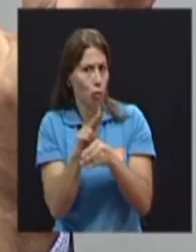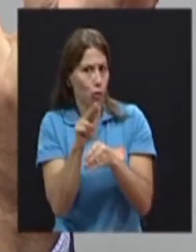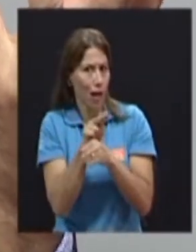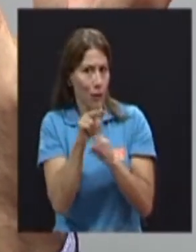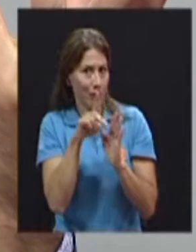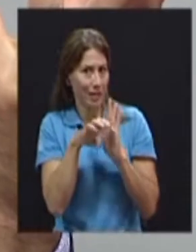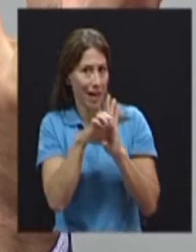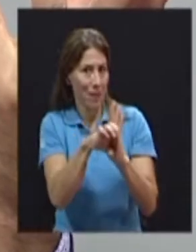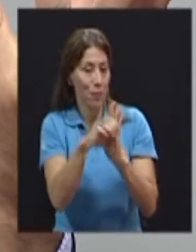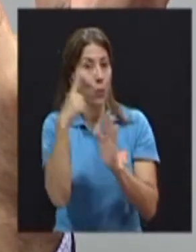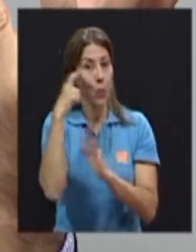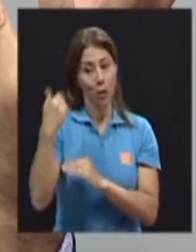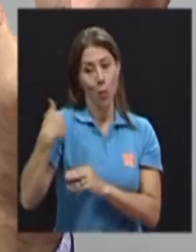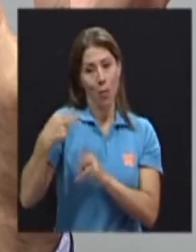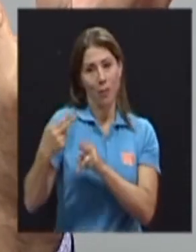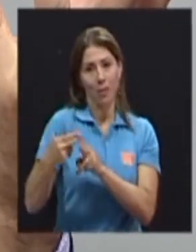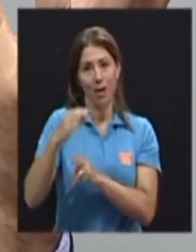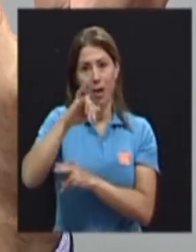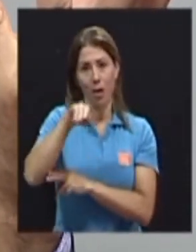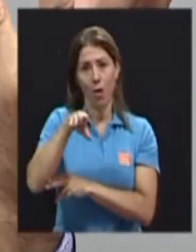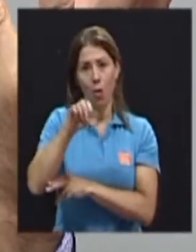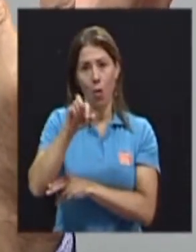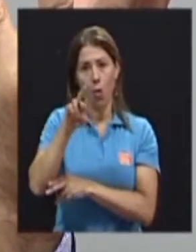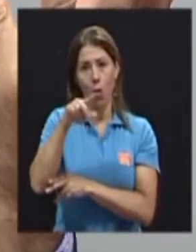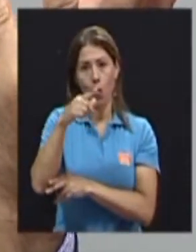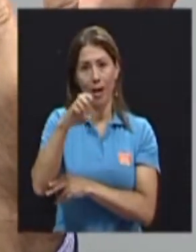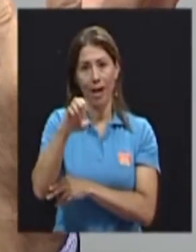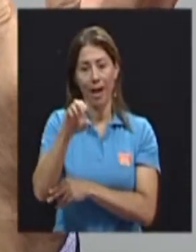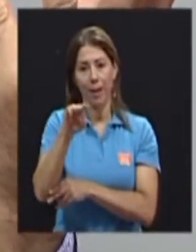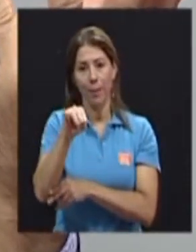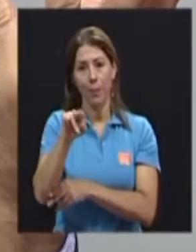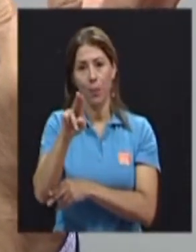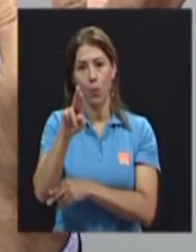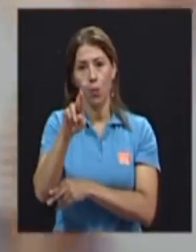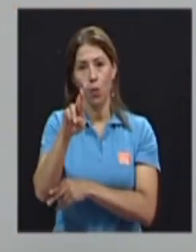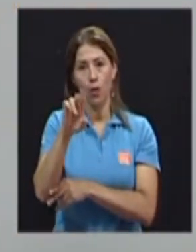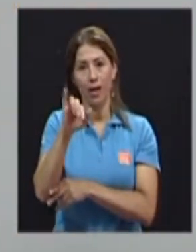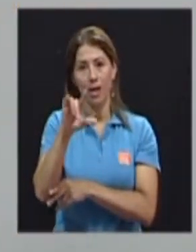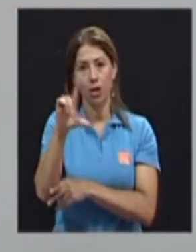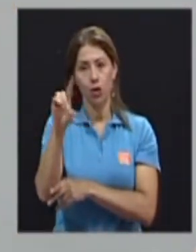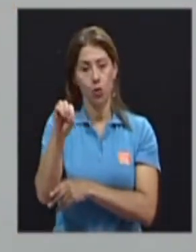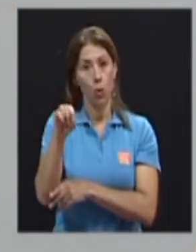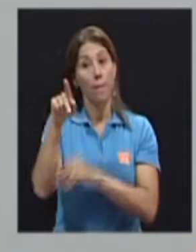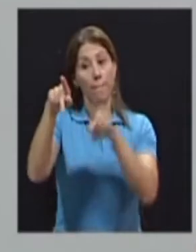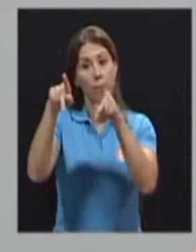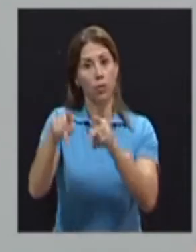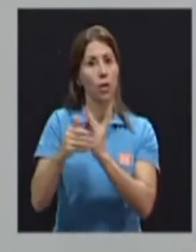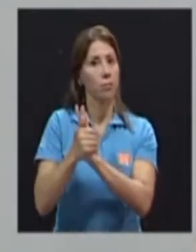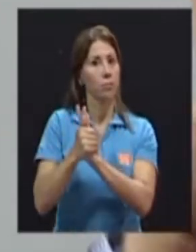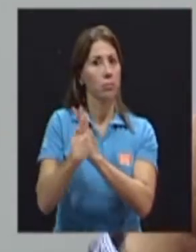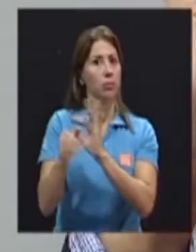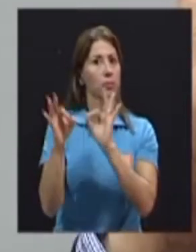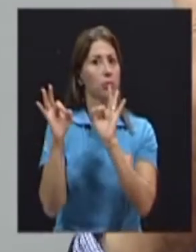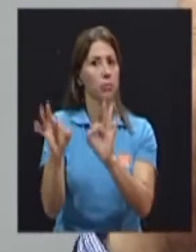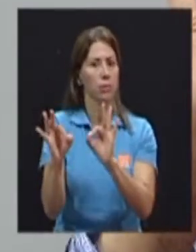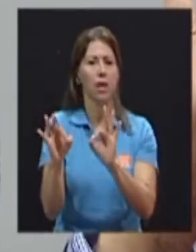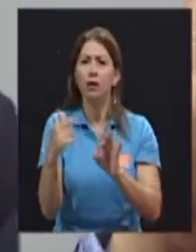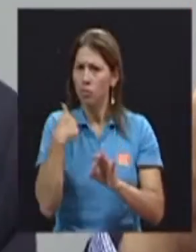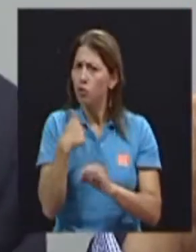Murillo no hay ninguna duda de que es muy talentoso? Bueno, estoy seguro que hay otros talentosos en la Cruz